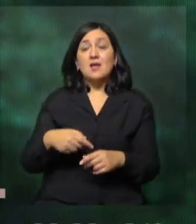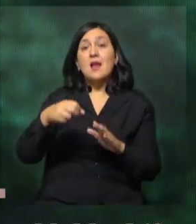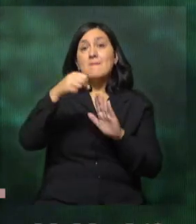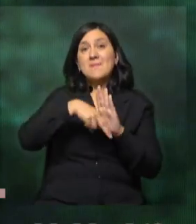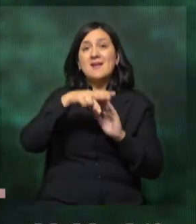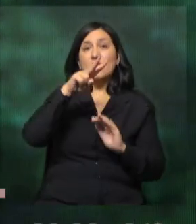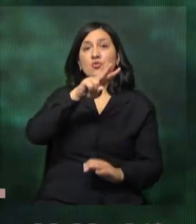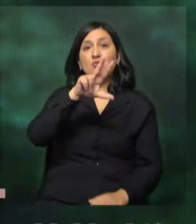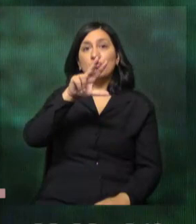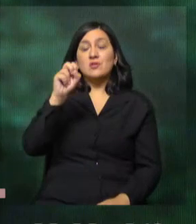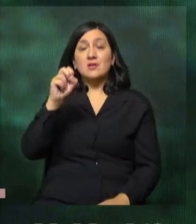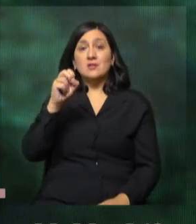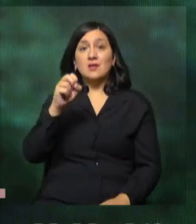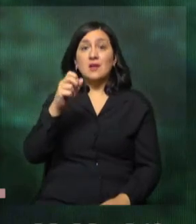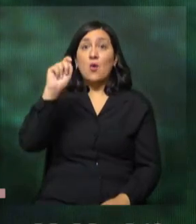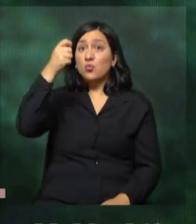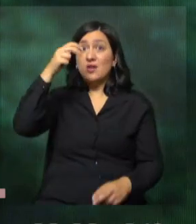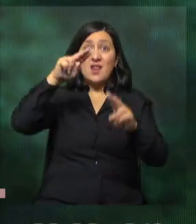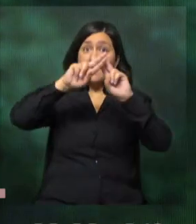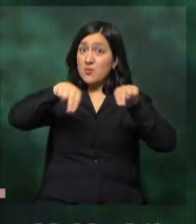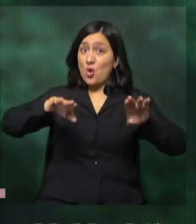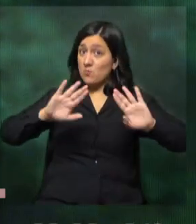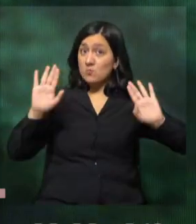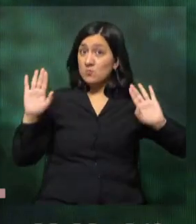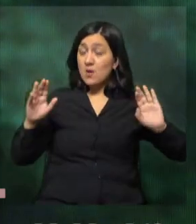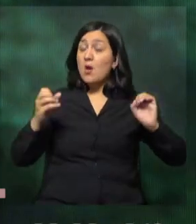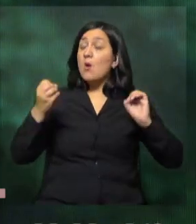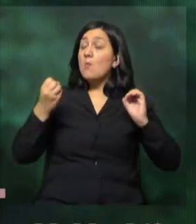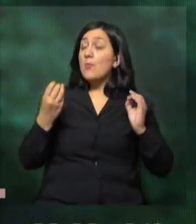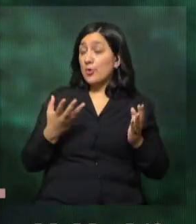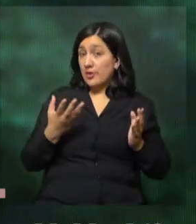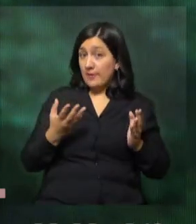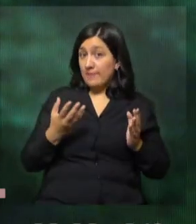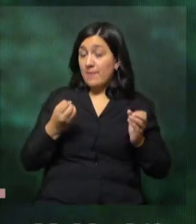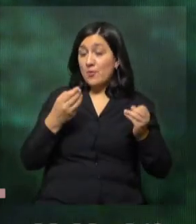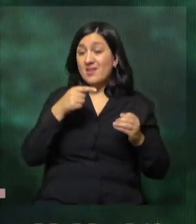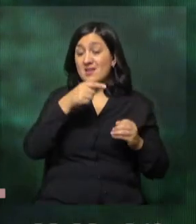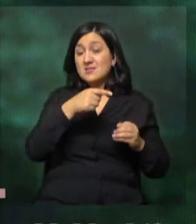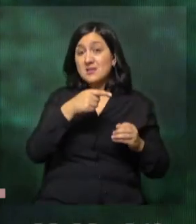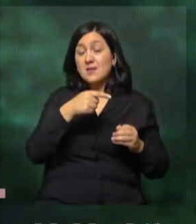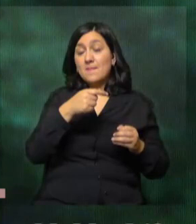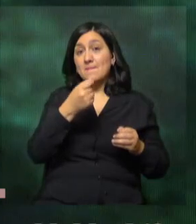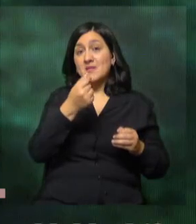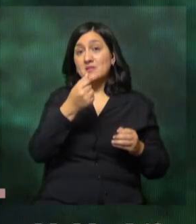plan 230. La UTE la eliminó. La eliminó porque supuestamente esa tarifa estaba